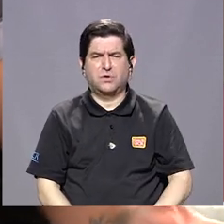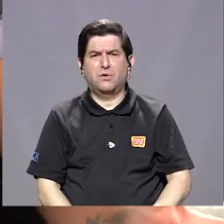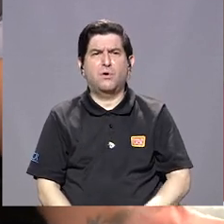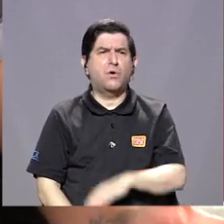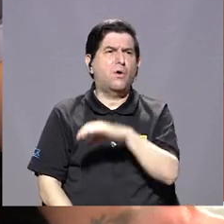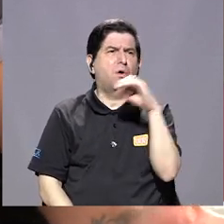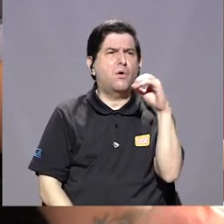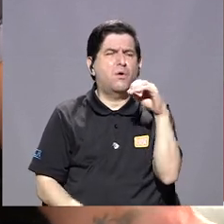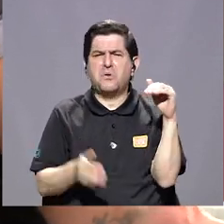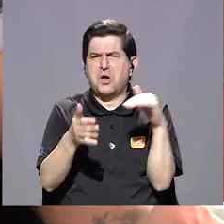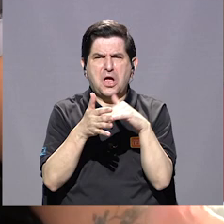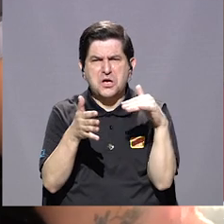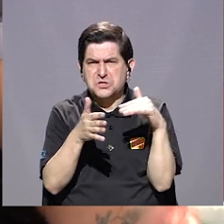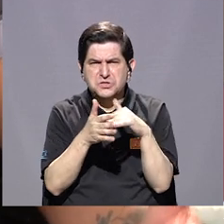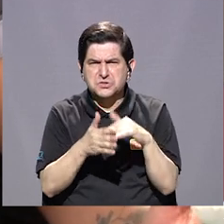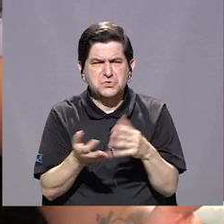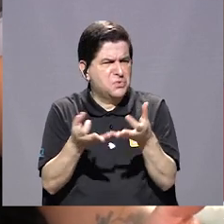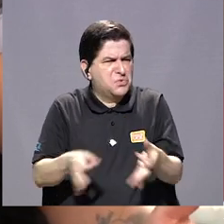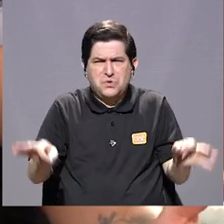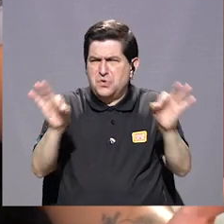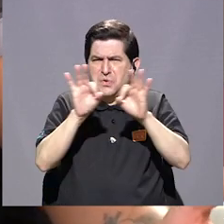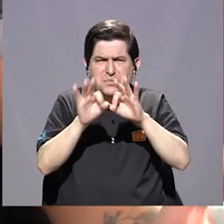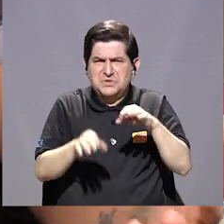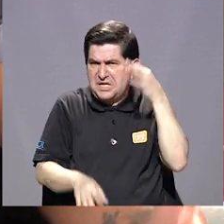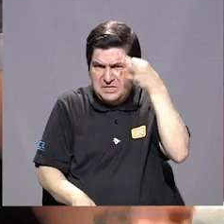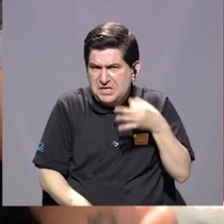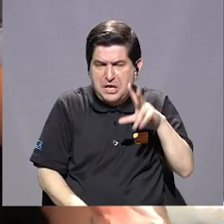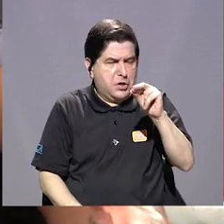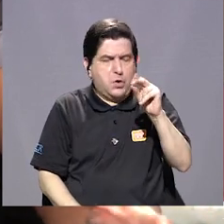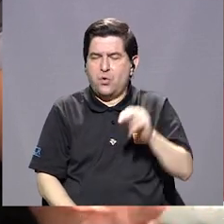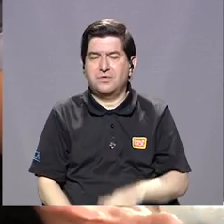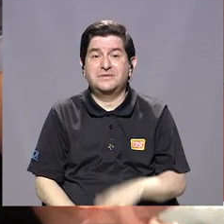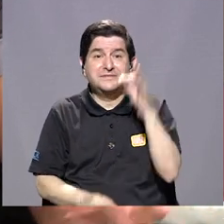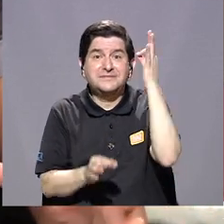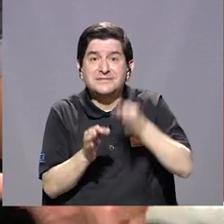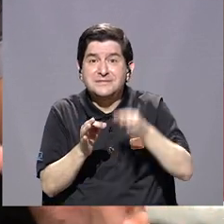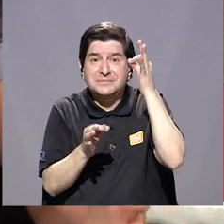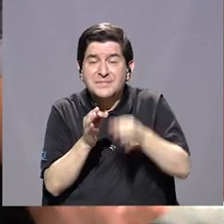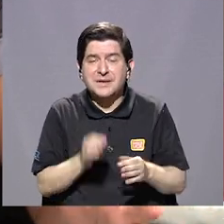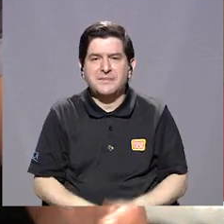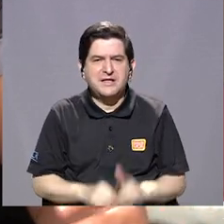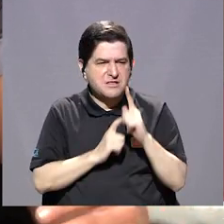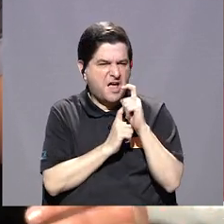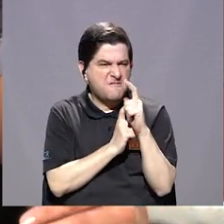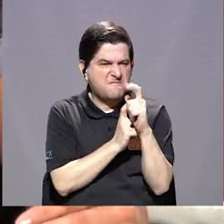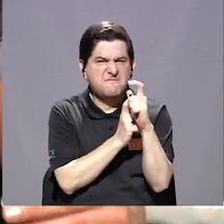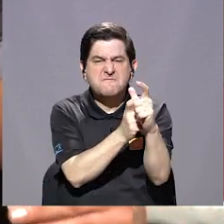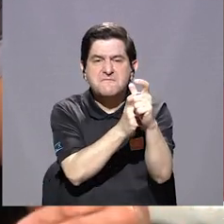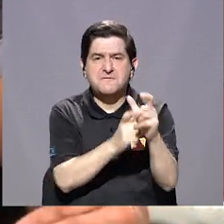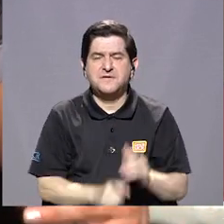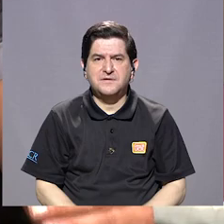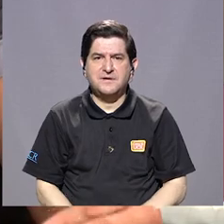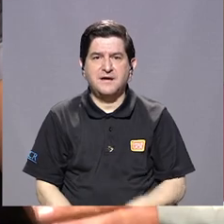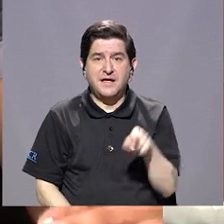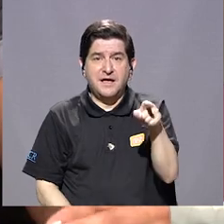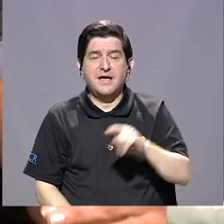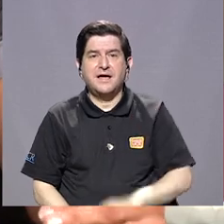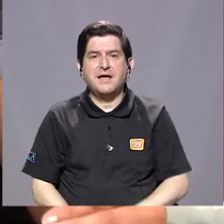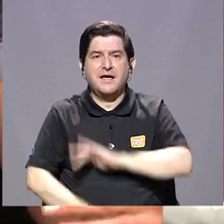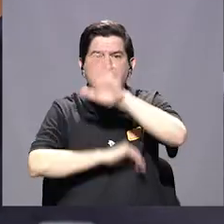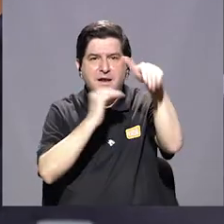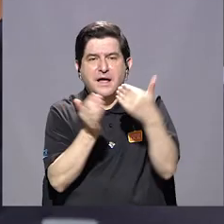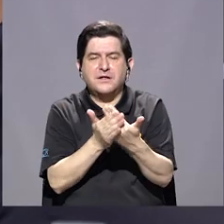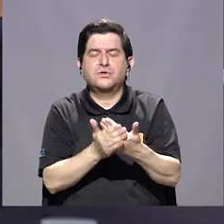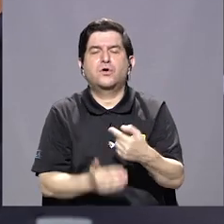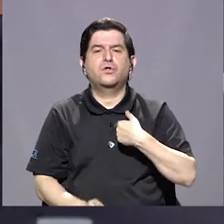que el estudio no era importante. Simple y sencillamente el atletismo se había convertido en absolutamente todo